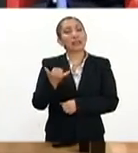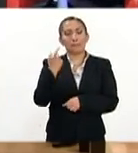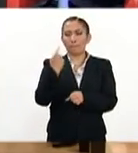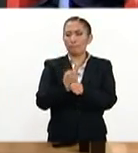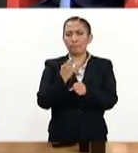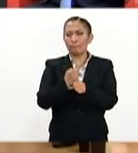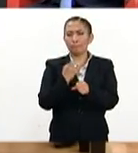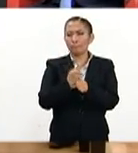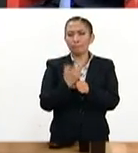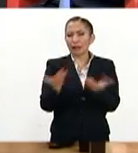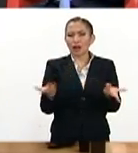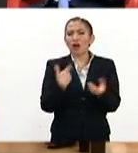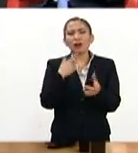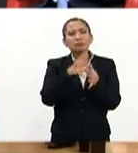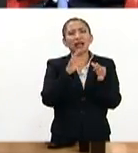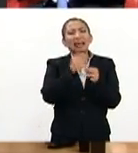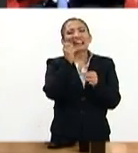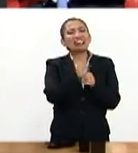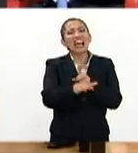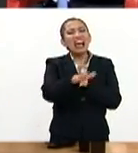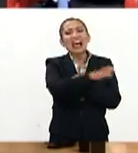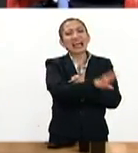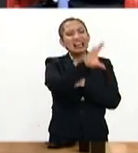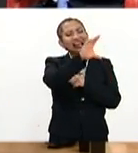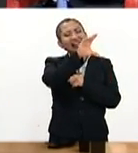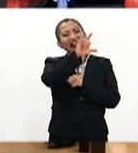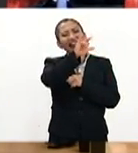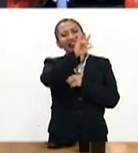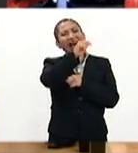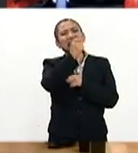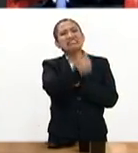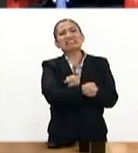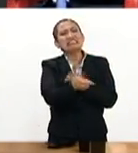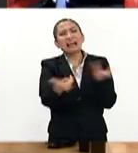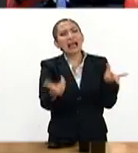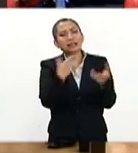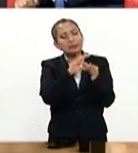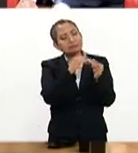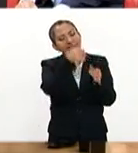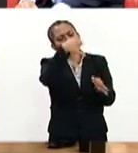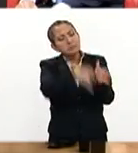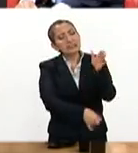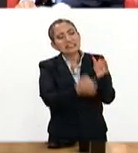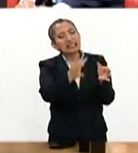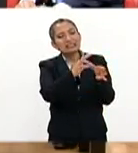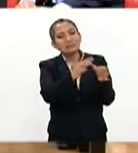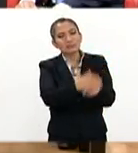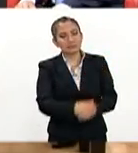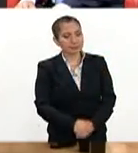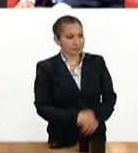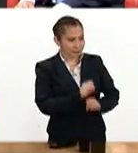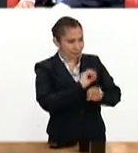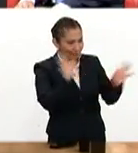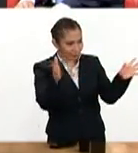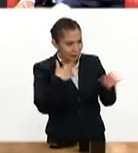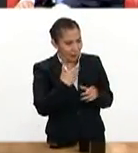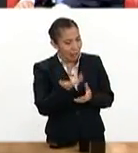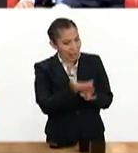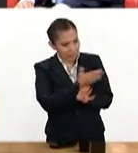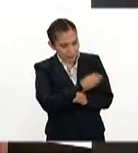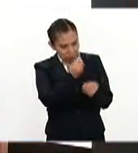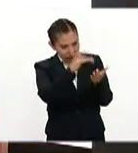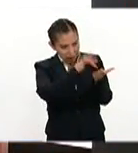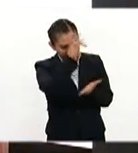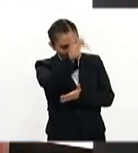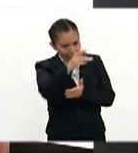primera instancia, platícanos de qué se trata CLIA. Ya di un avance, pero tú nos podrás profundizar al respecto. Ay, claro que sí. Bueno, antes que todo,